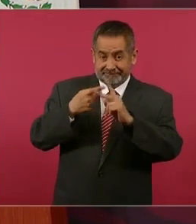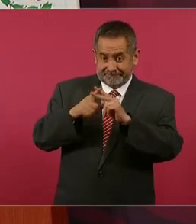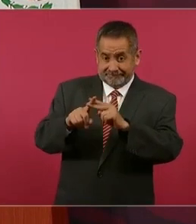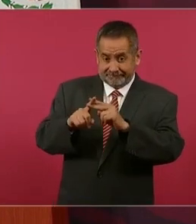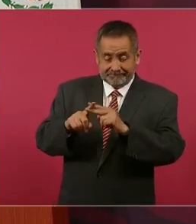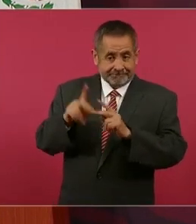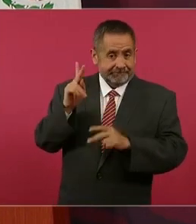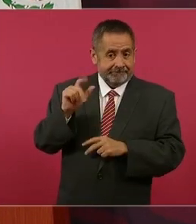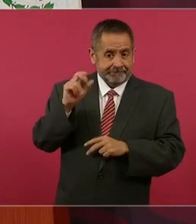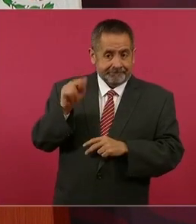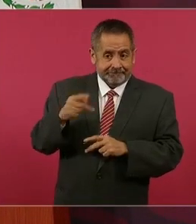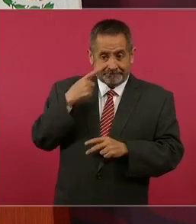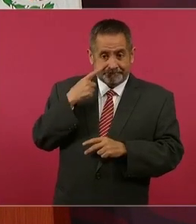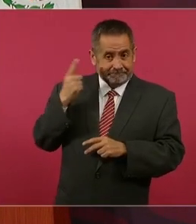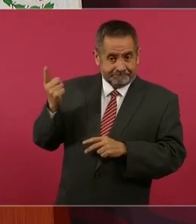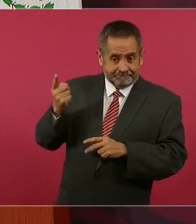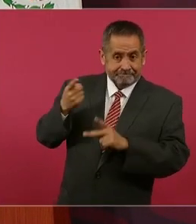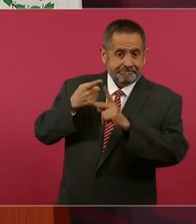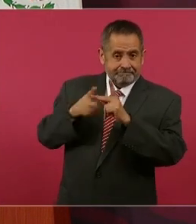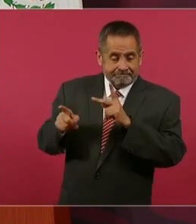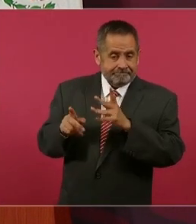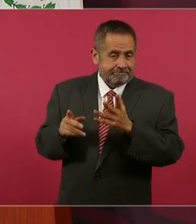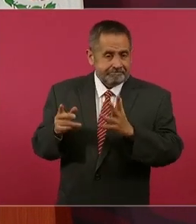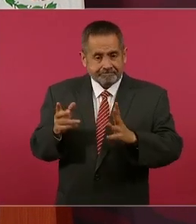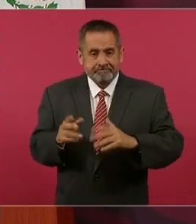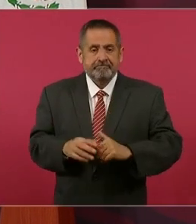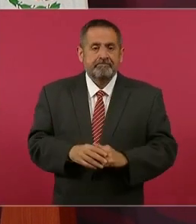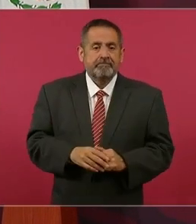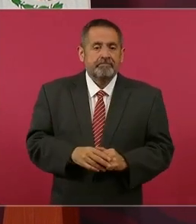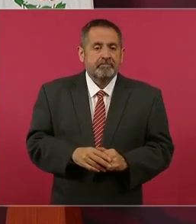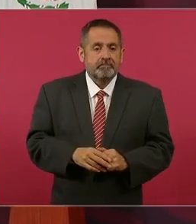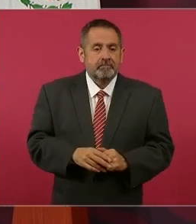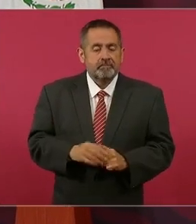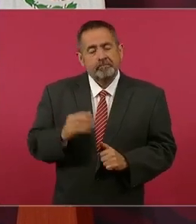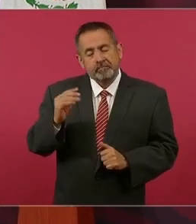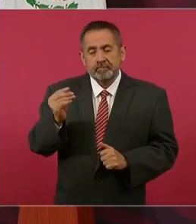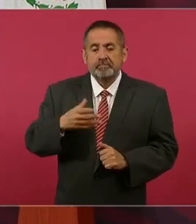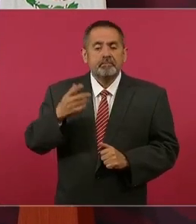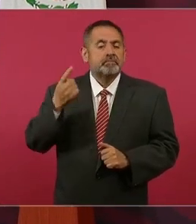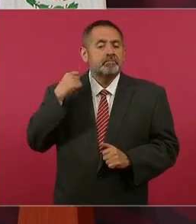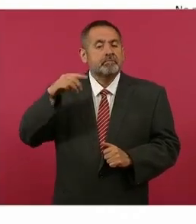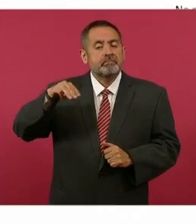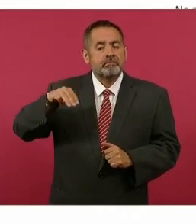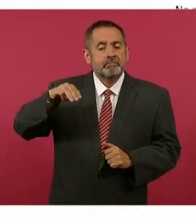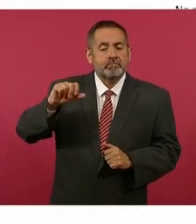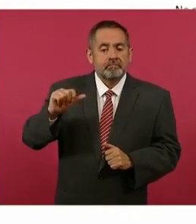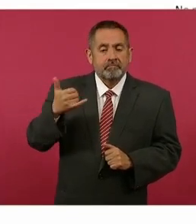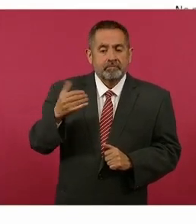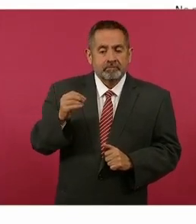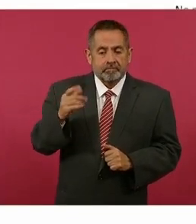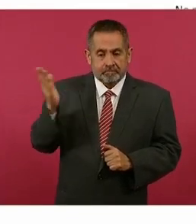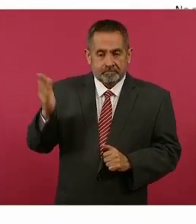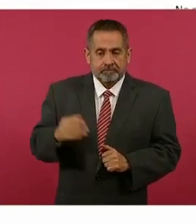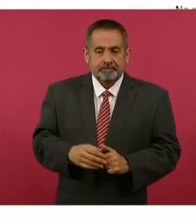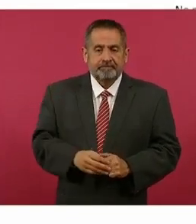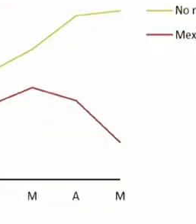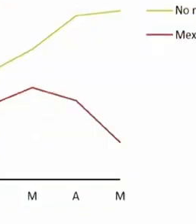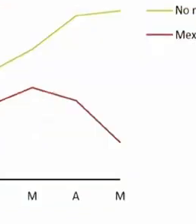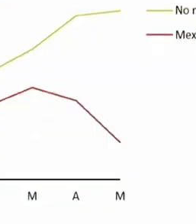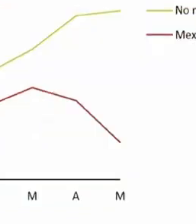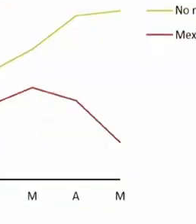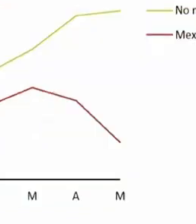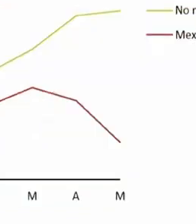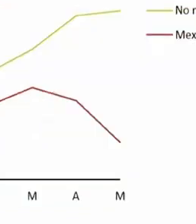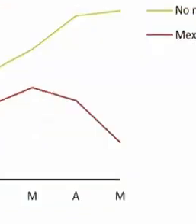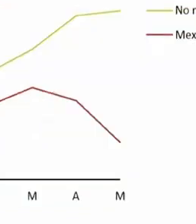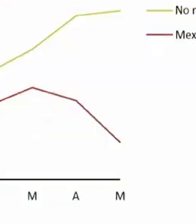con este plan, a pesar de que en mayo hubo una situación especial